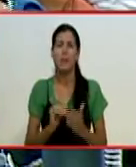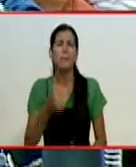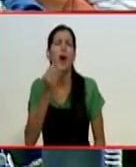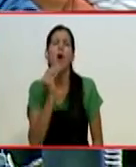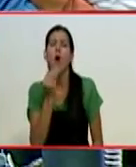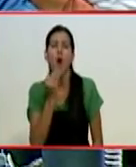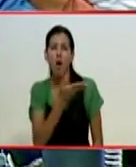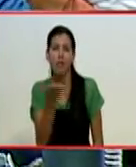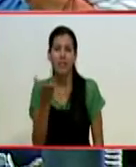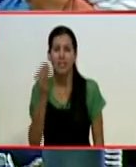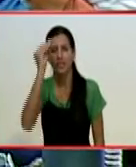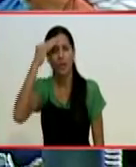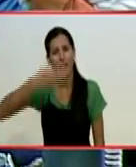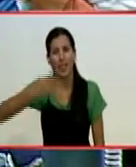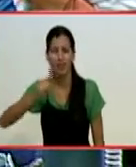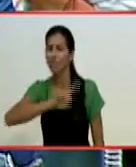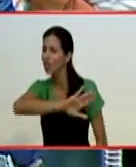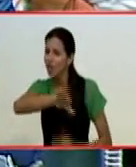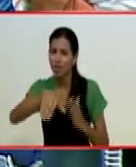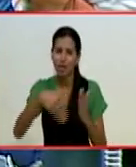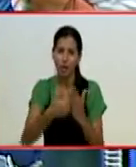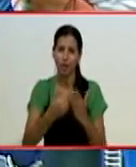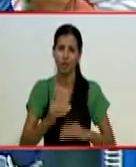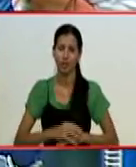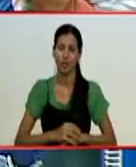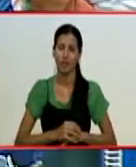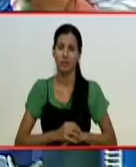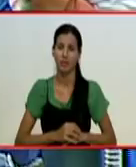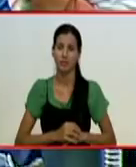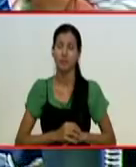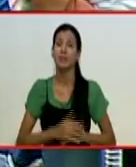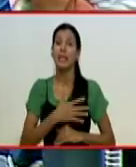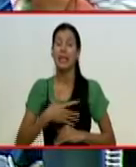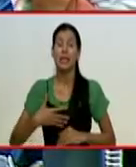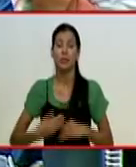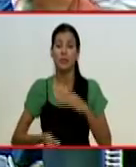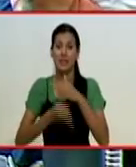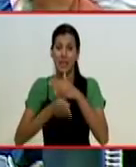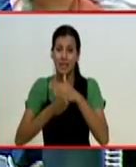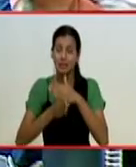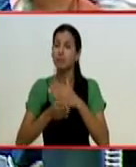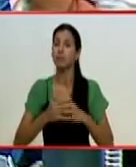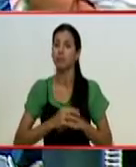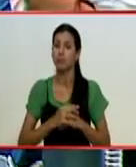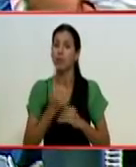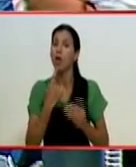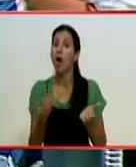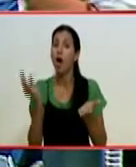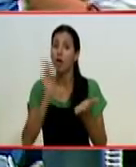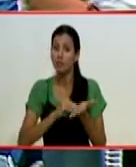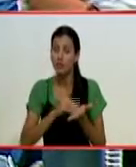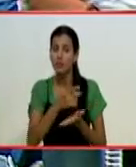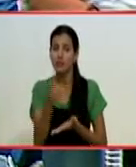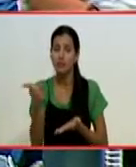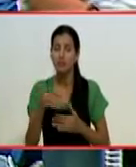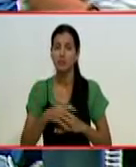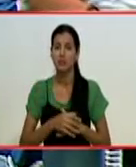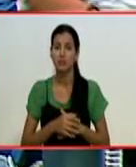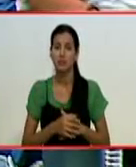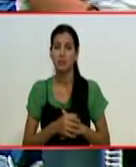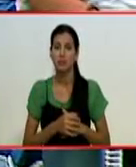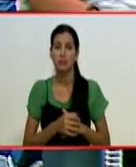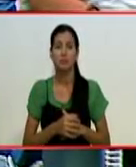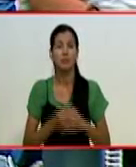los soldados y oficiales de la patria. Y quiero seguir insistiendo en la garantía de paz